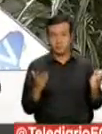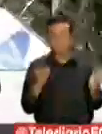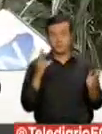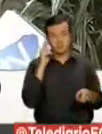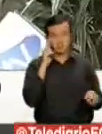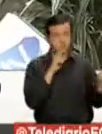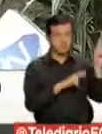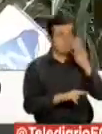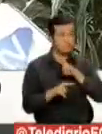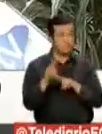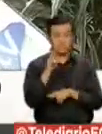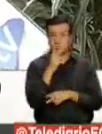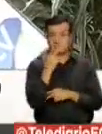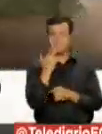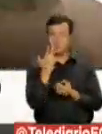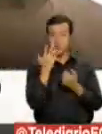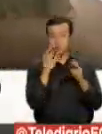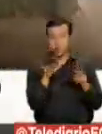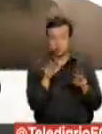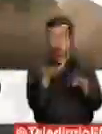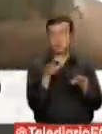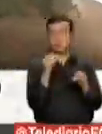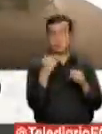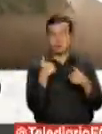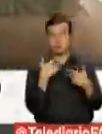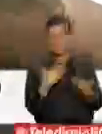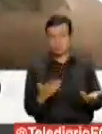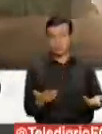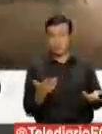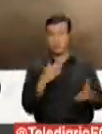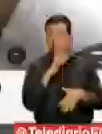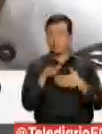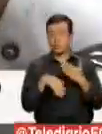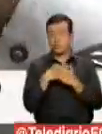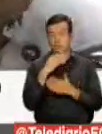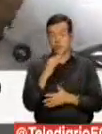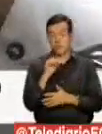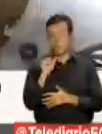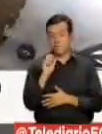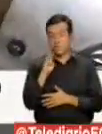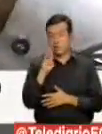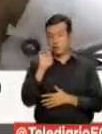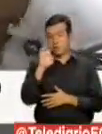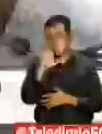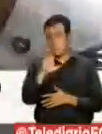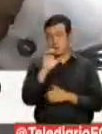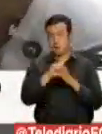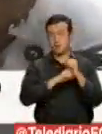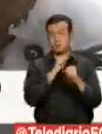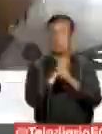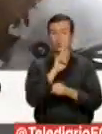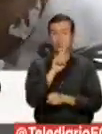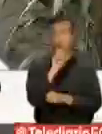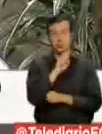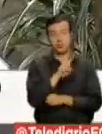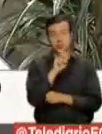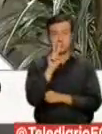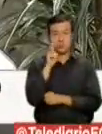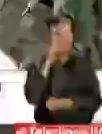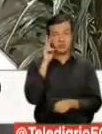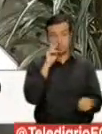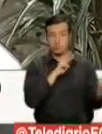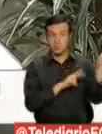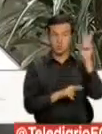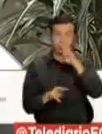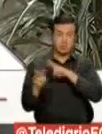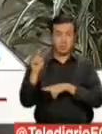auditados. Es una empresa ilíquida por 8 meses. Los balances y movimientos financieros de Fabrec, que fue creada en el año 2012, serán analizados. Hemos pedido